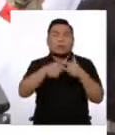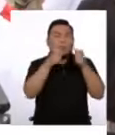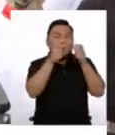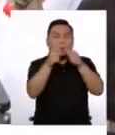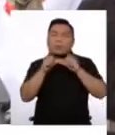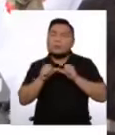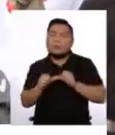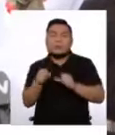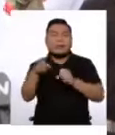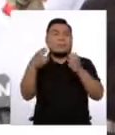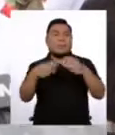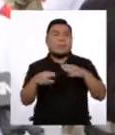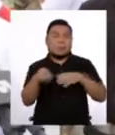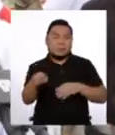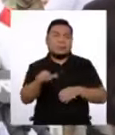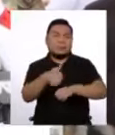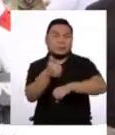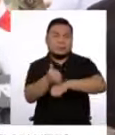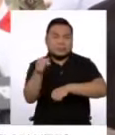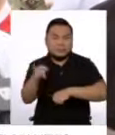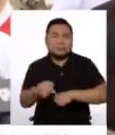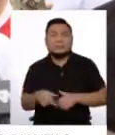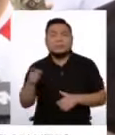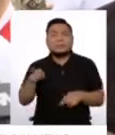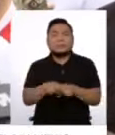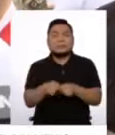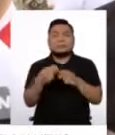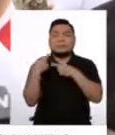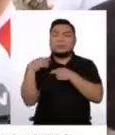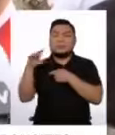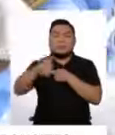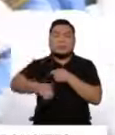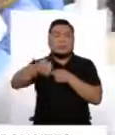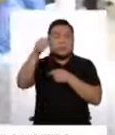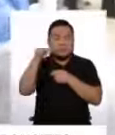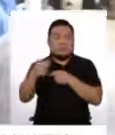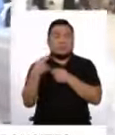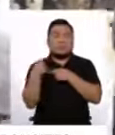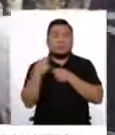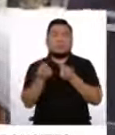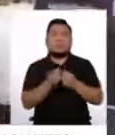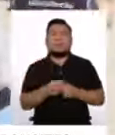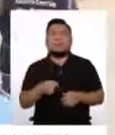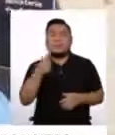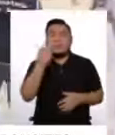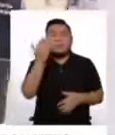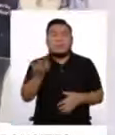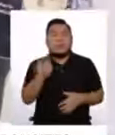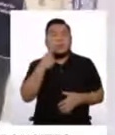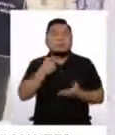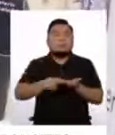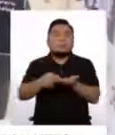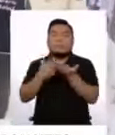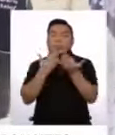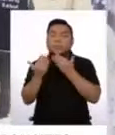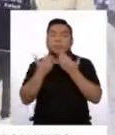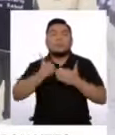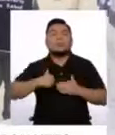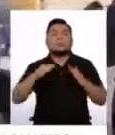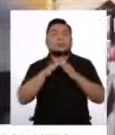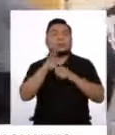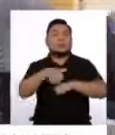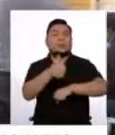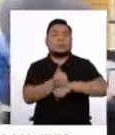constantemente y que son también manejadas por las diferentes autoridades. La gerencia de ENSA, en coordinación con la Municipalidad de